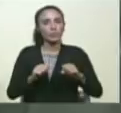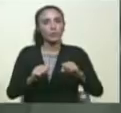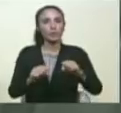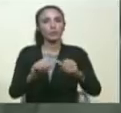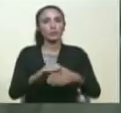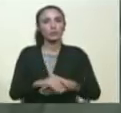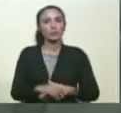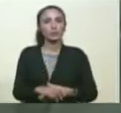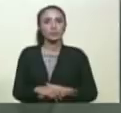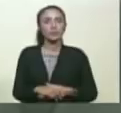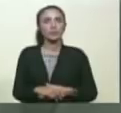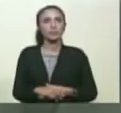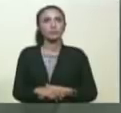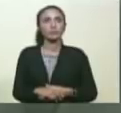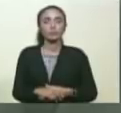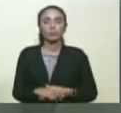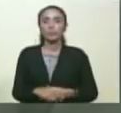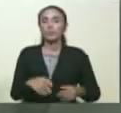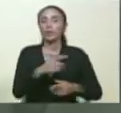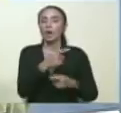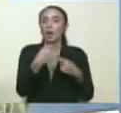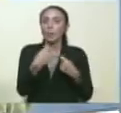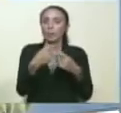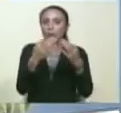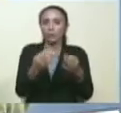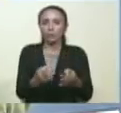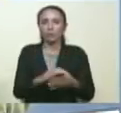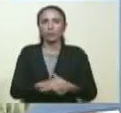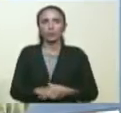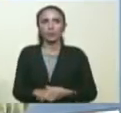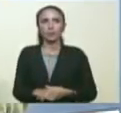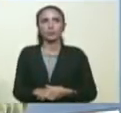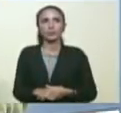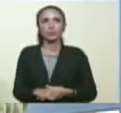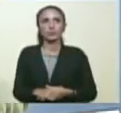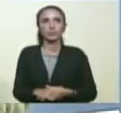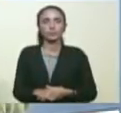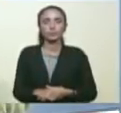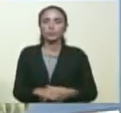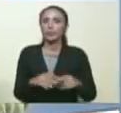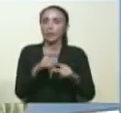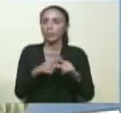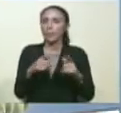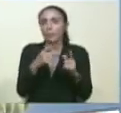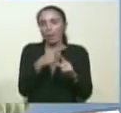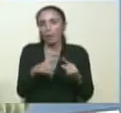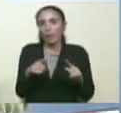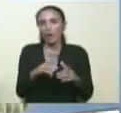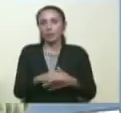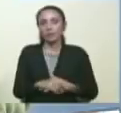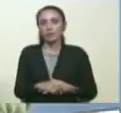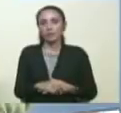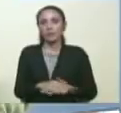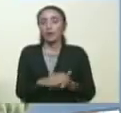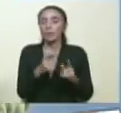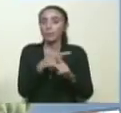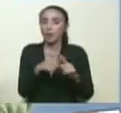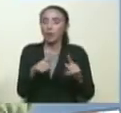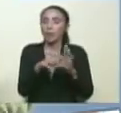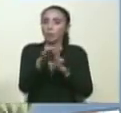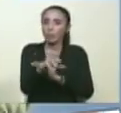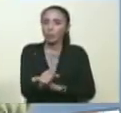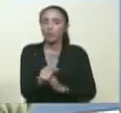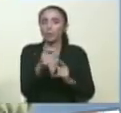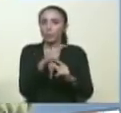a comprar sus cosas a un precio, bueno, más elevado, pero asequible, pueda tener la opción de